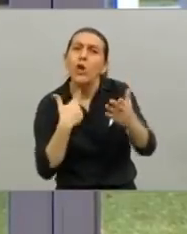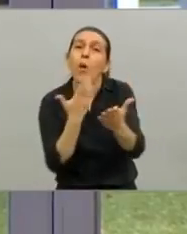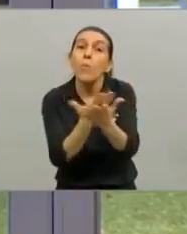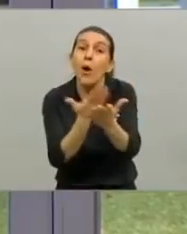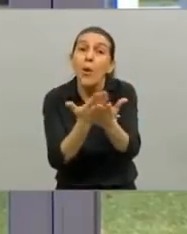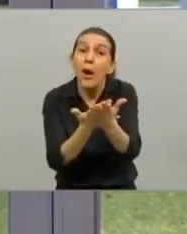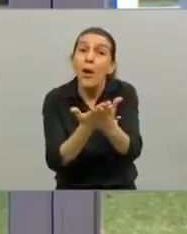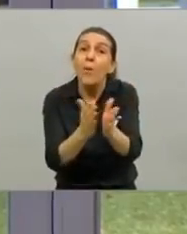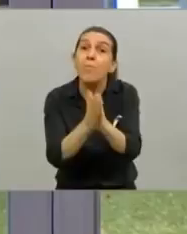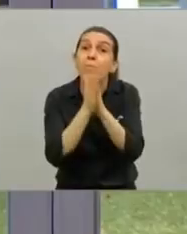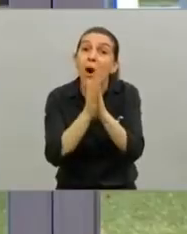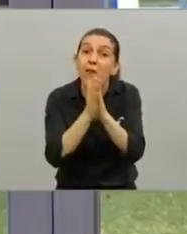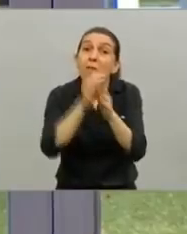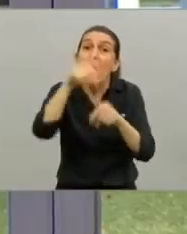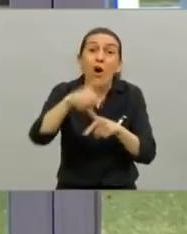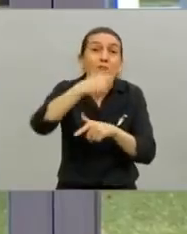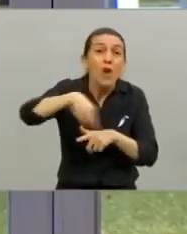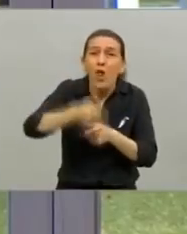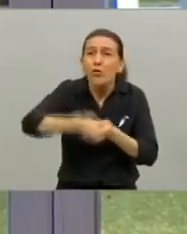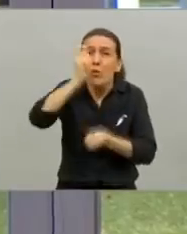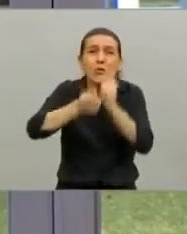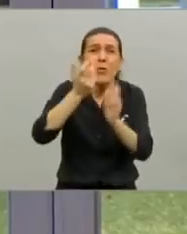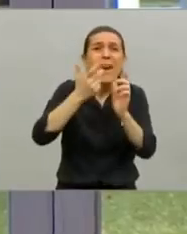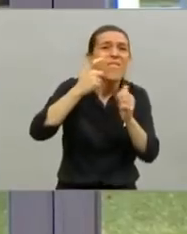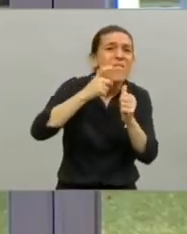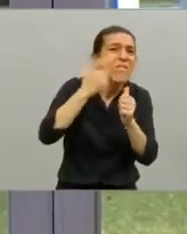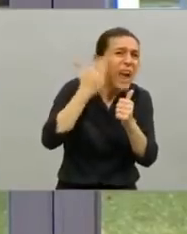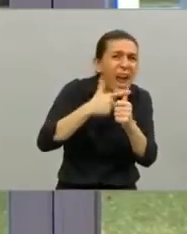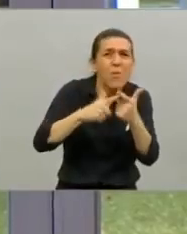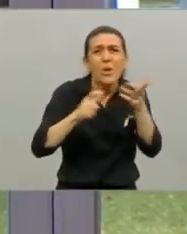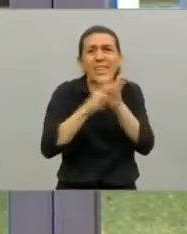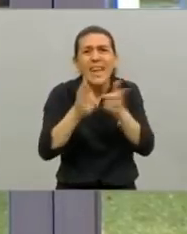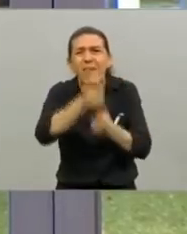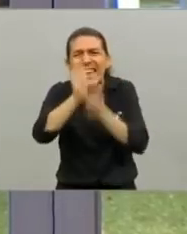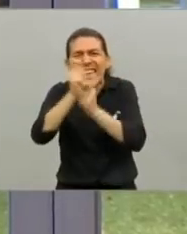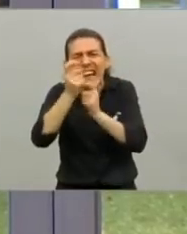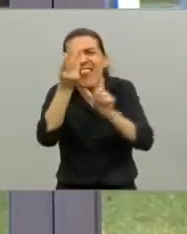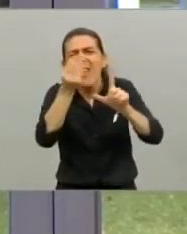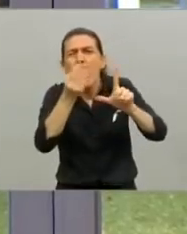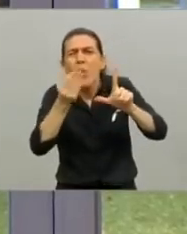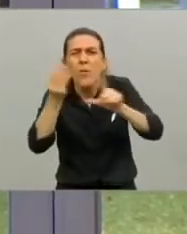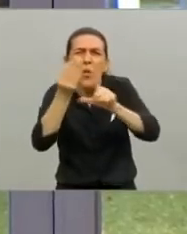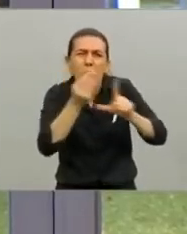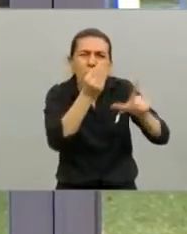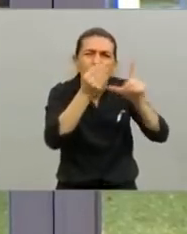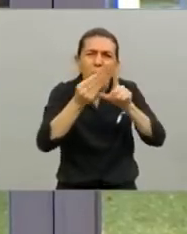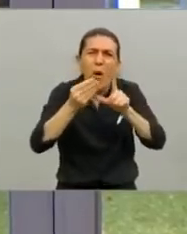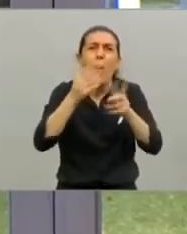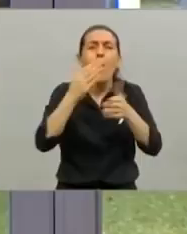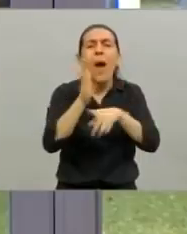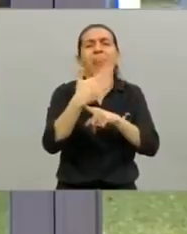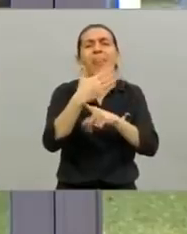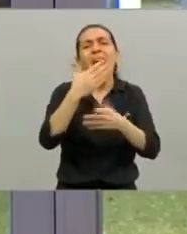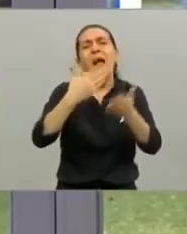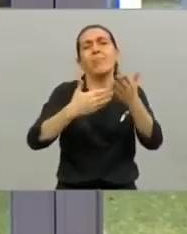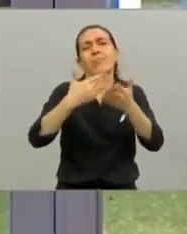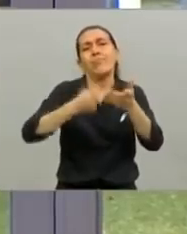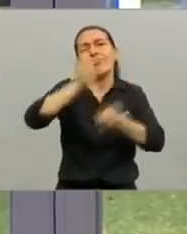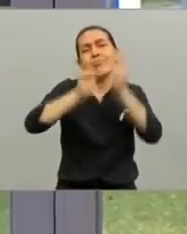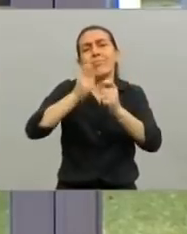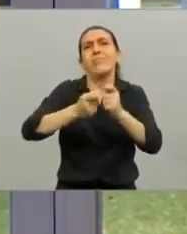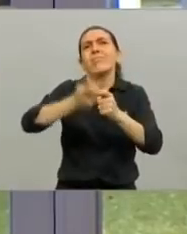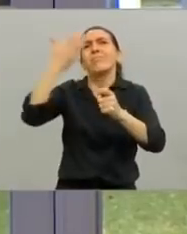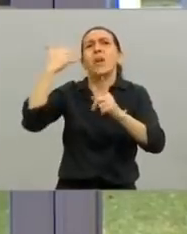llenemos las redes sociales con dibujos de nuestra bandera, que eso nos une. Allí está el pasado,